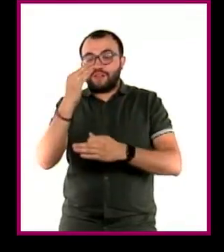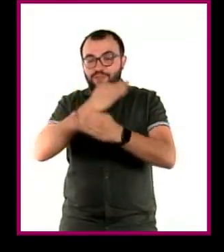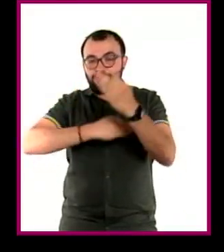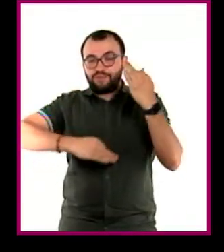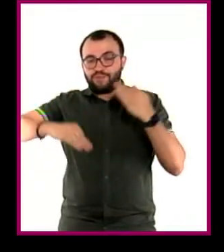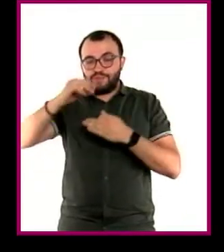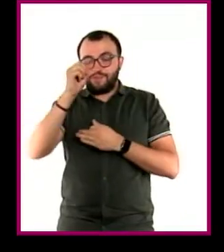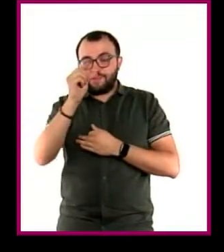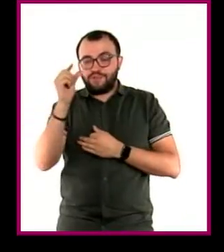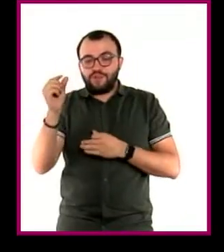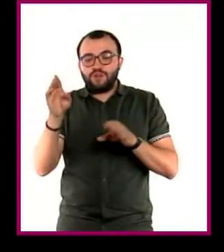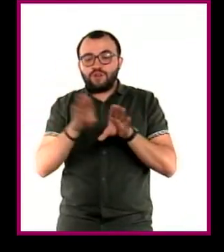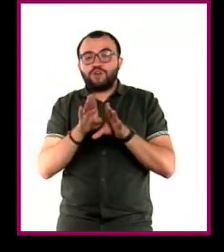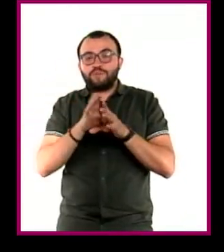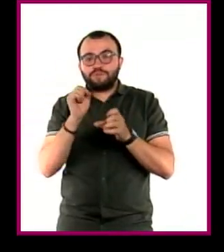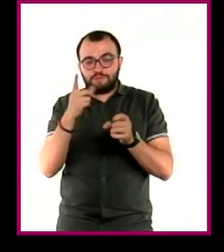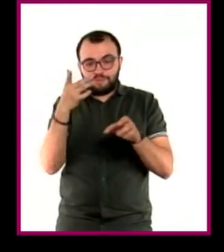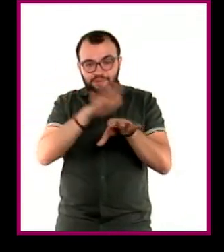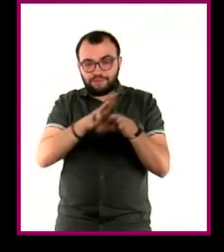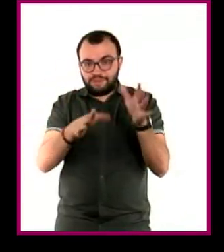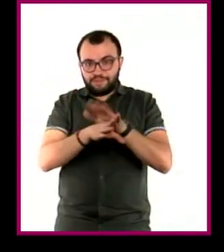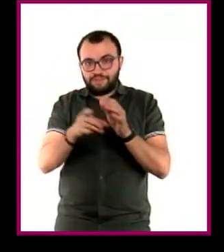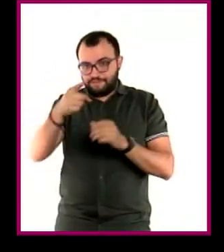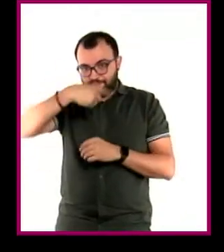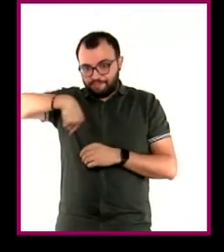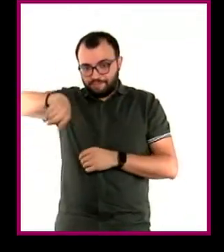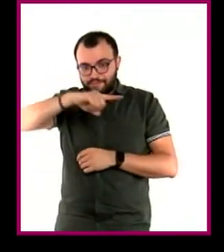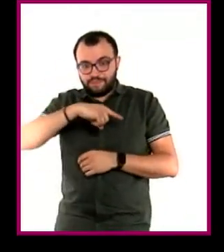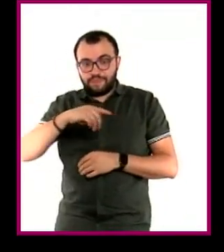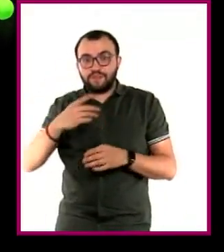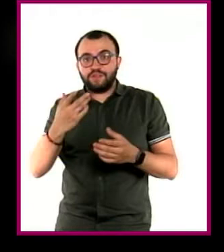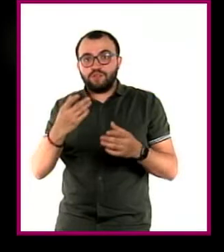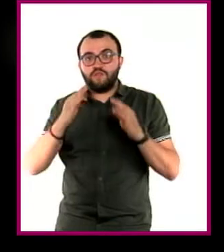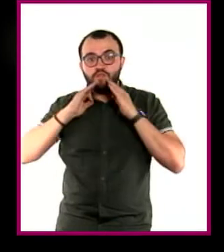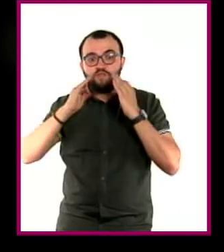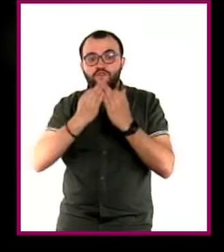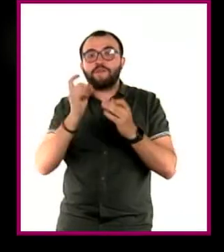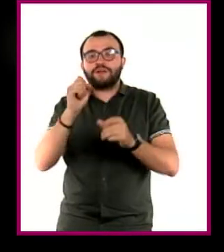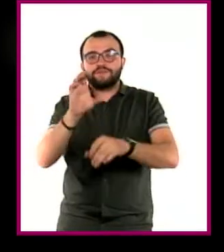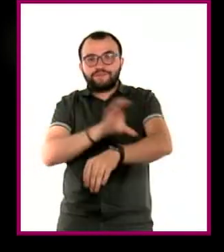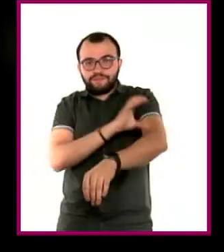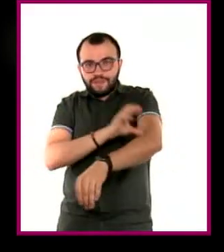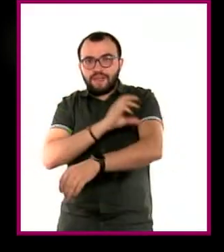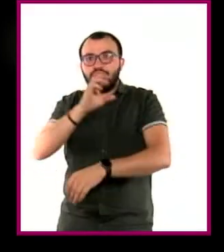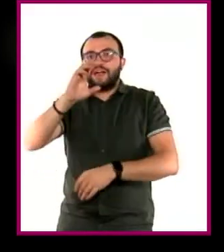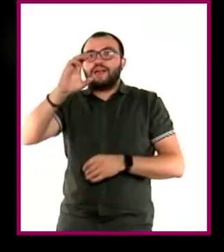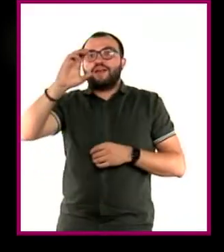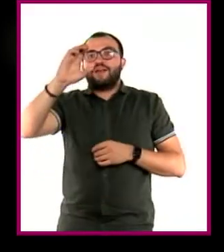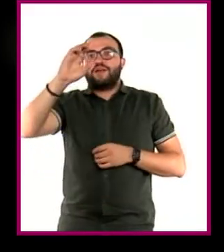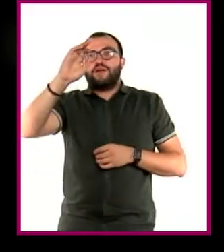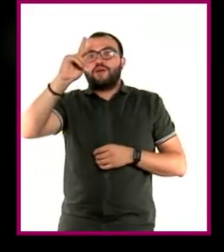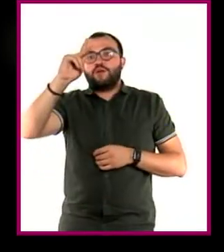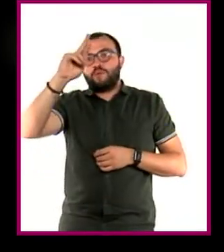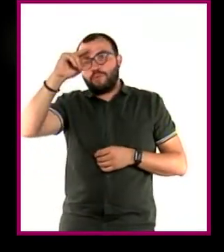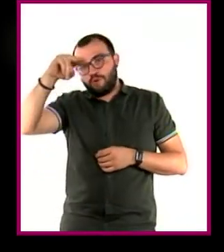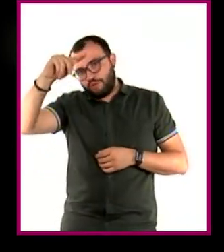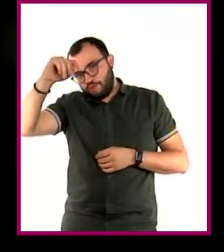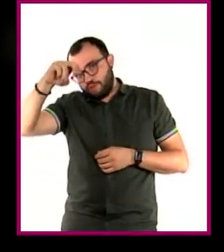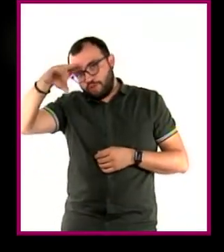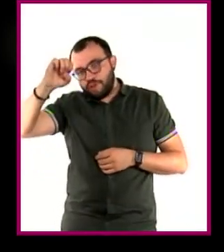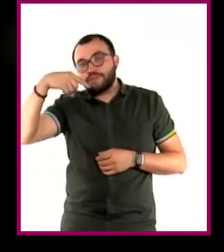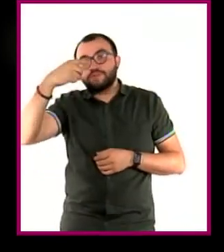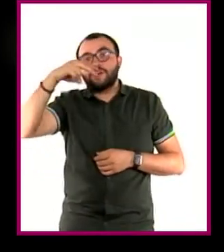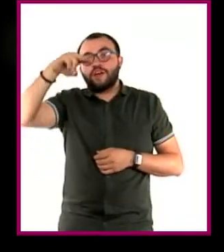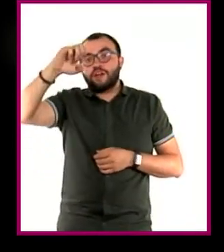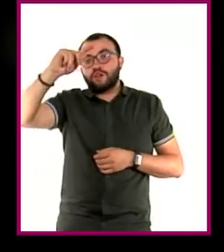partículas que nos componen a nosotros están formadas de electrones, de protones y de neutrones y obedecen esta regla.